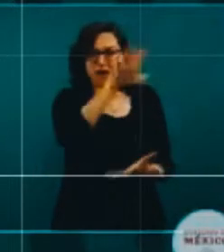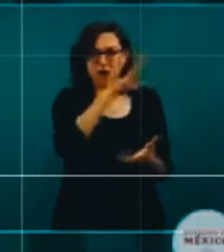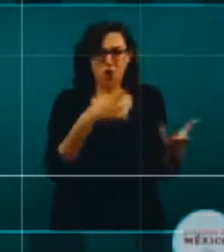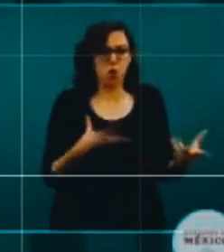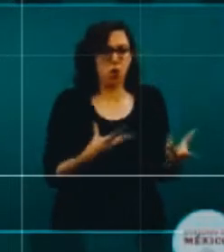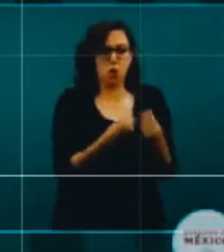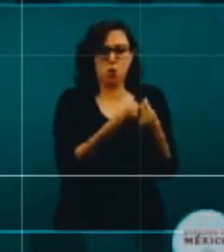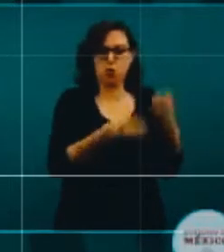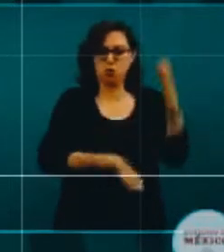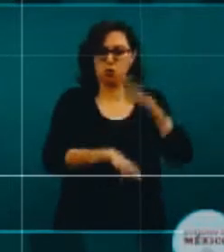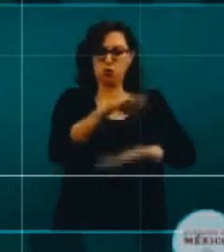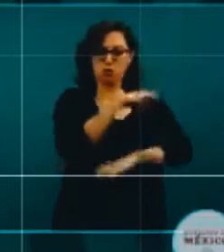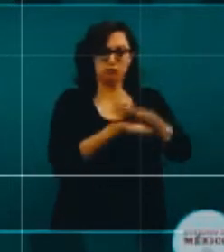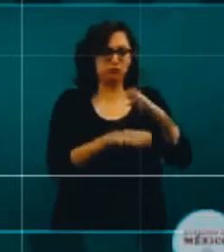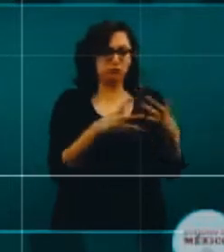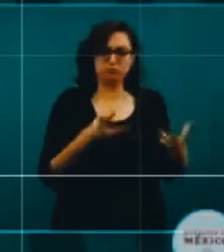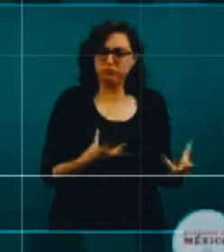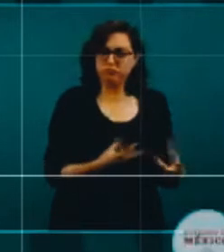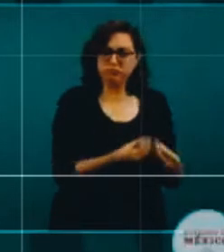proempresarial,